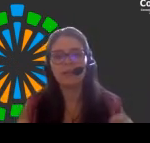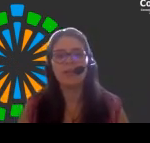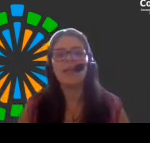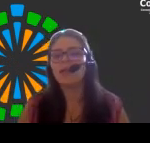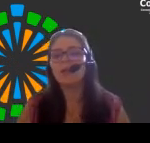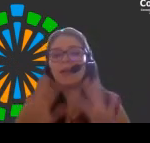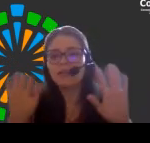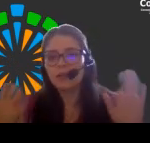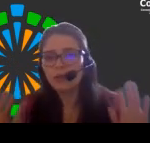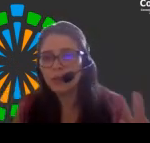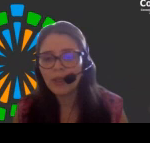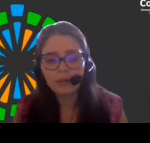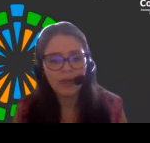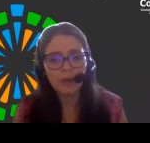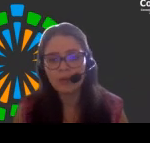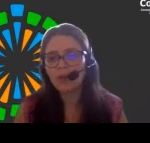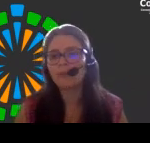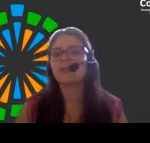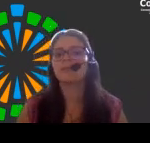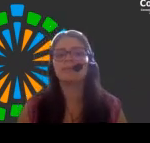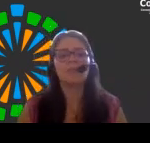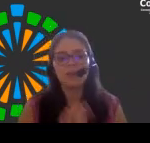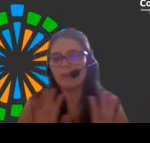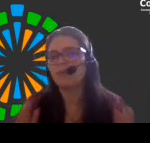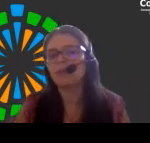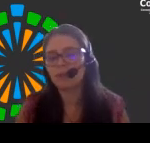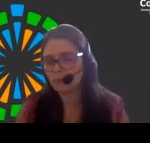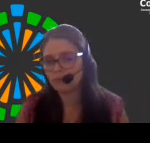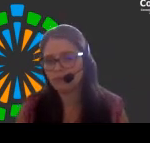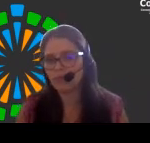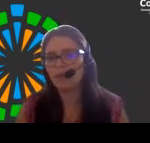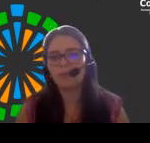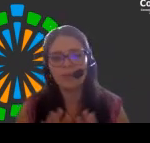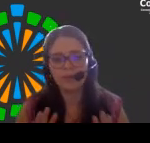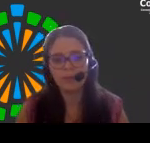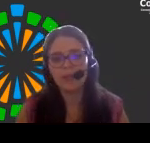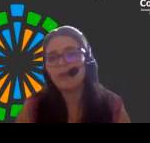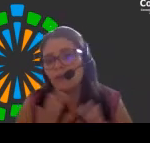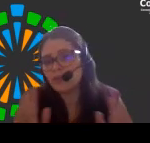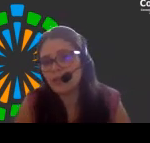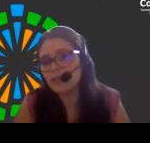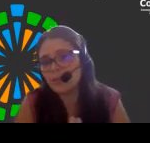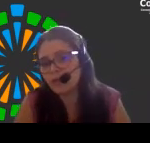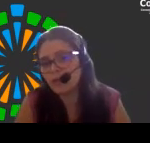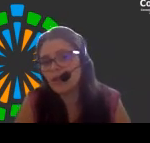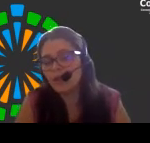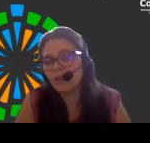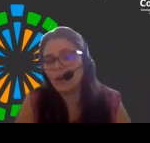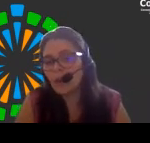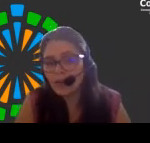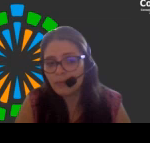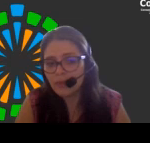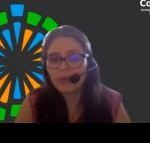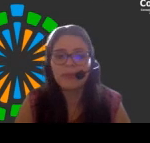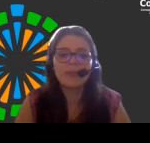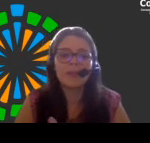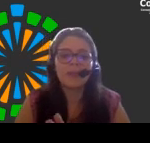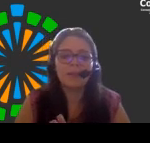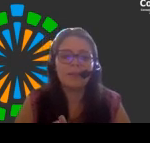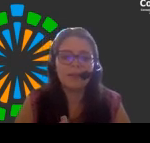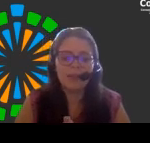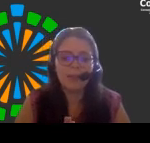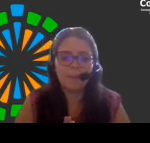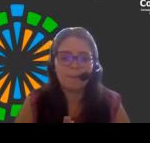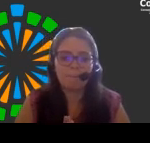respetarlo y tratarlos igual si solo tuviera un dedo de una uña está perfecto tenemos que respetar y ofrecer el servicio tal cual verdad